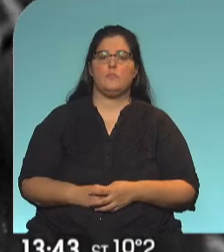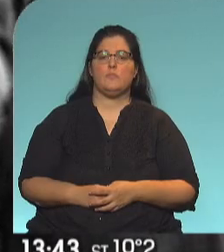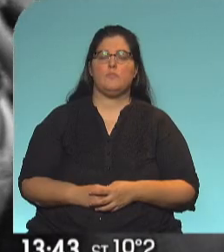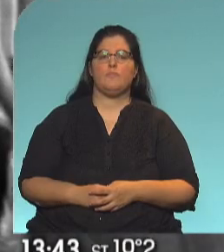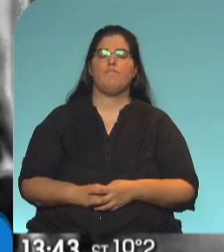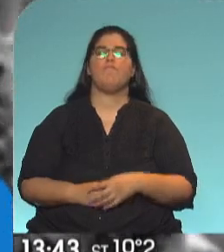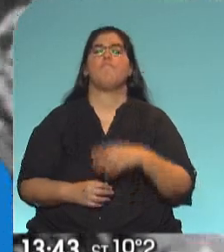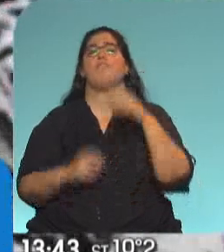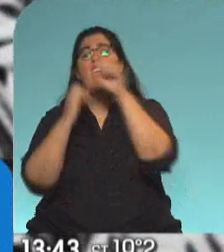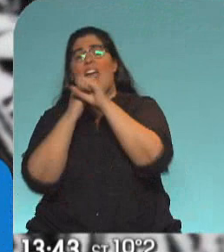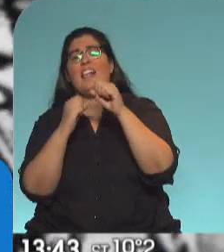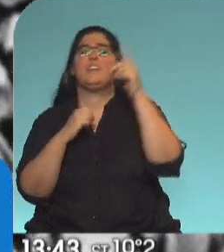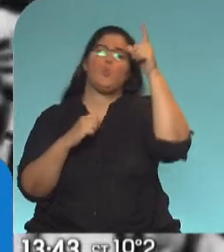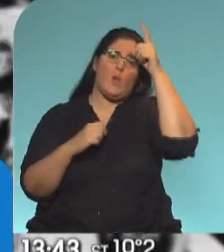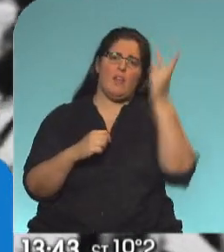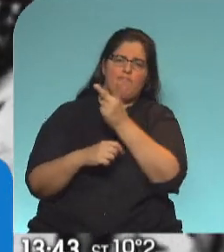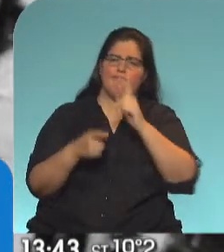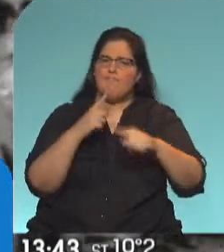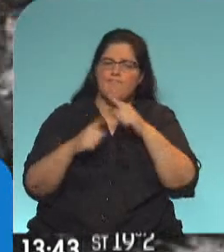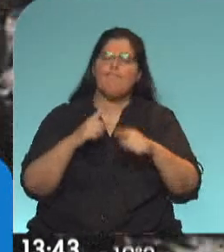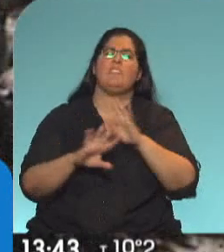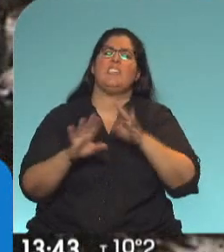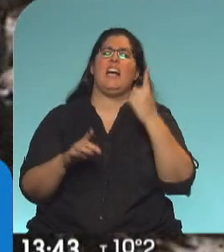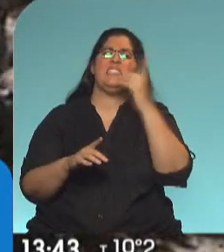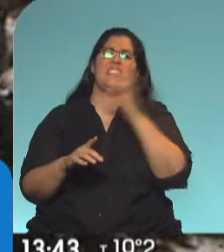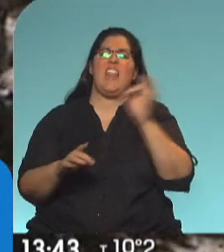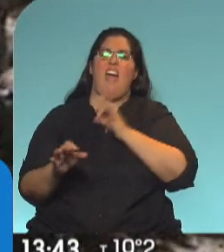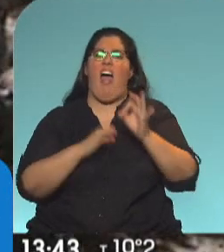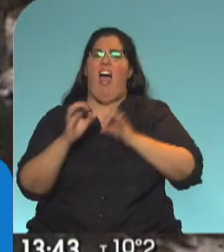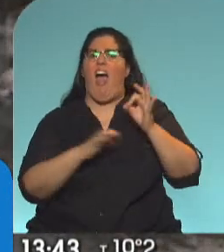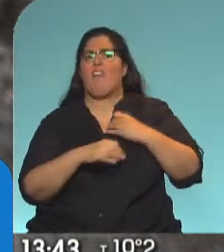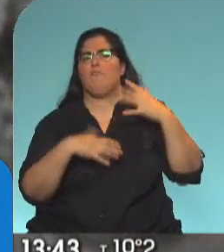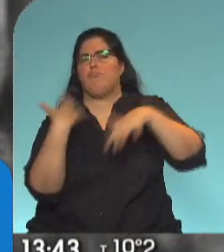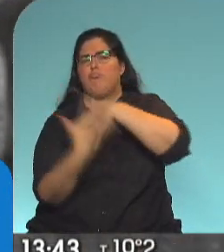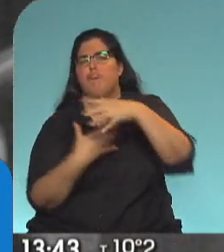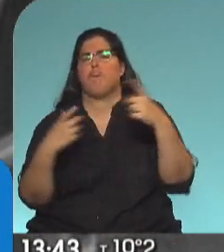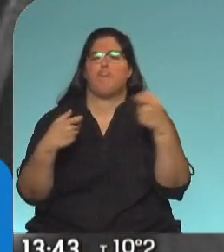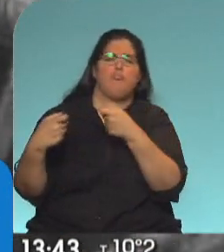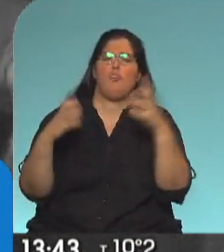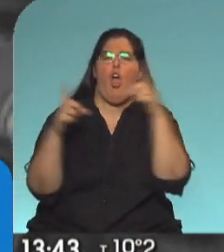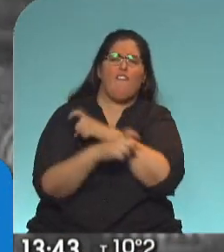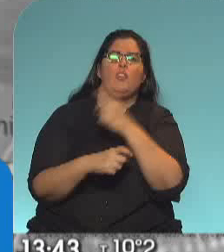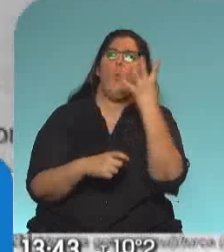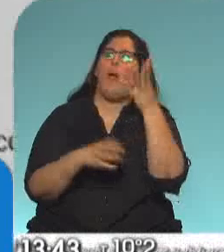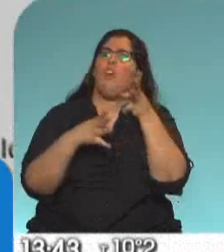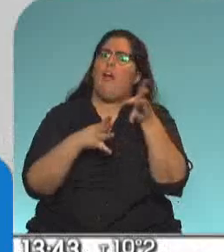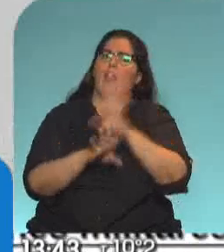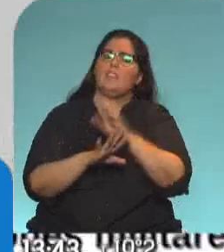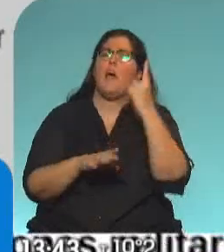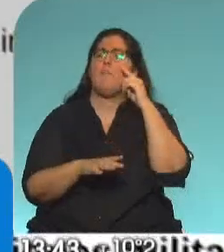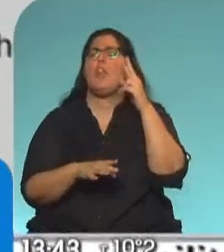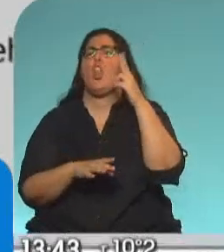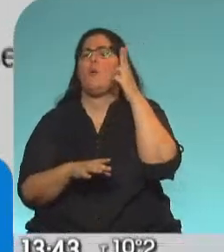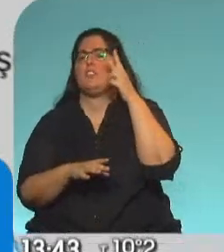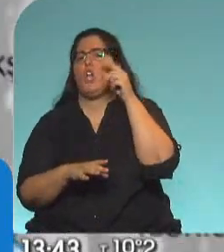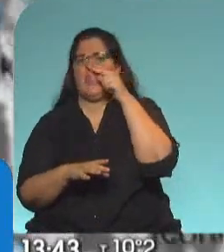Las relaciones entre Grecia y Turquía acumulan más de un siglo de turbulencias y conflictos que incluyen 4 guerras entre 1897